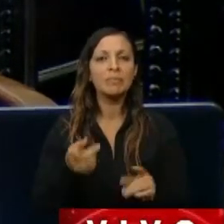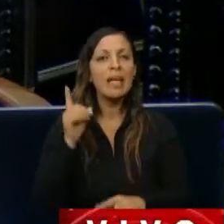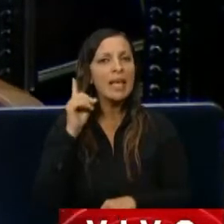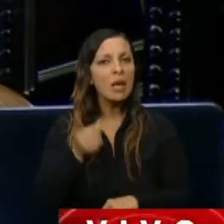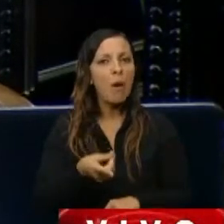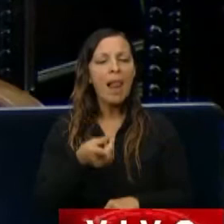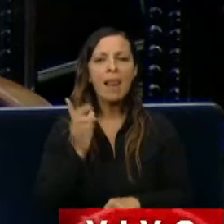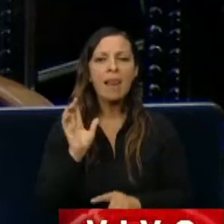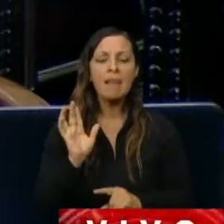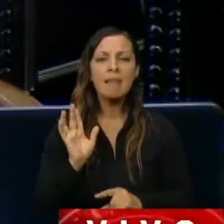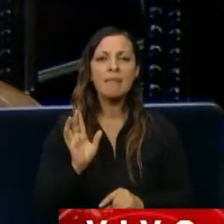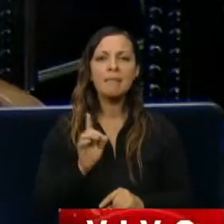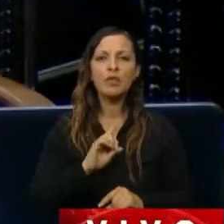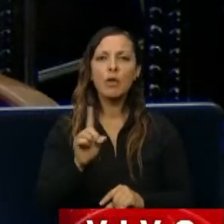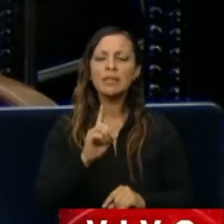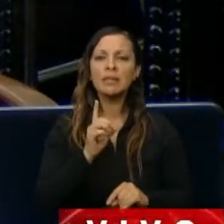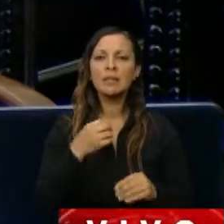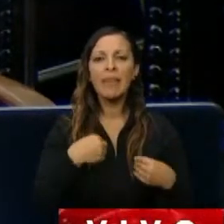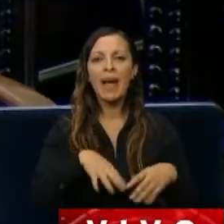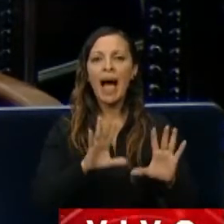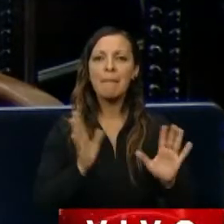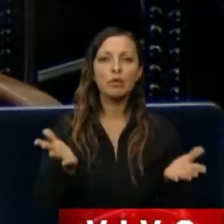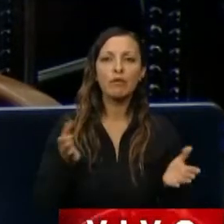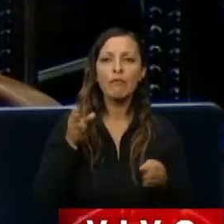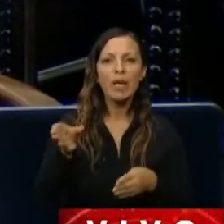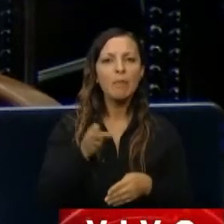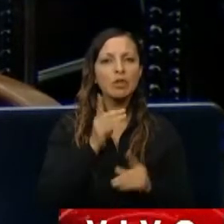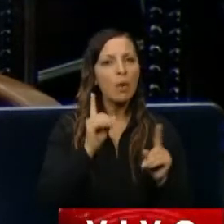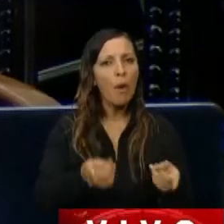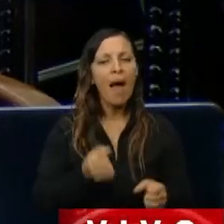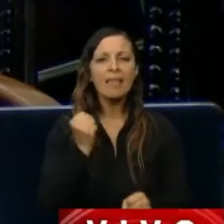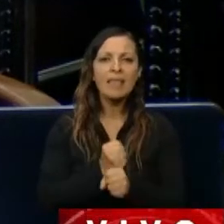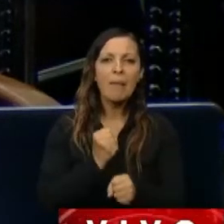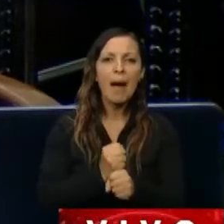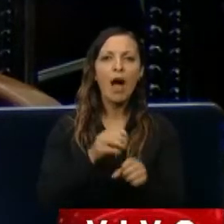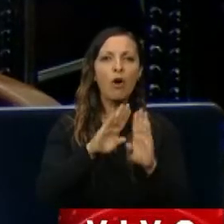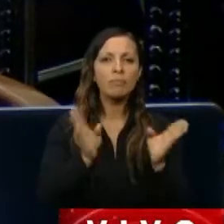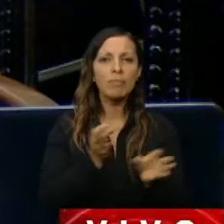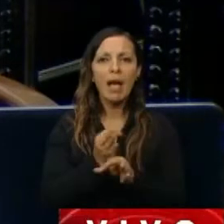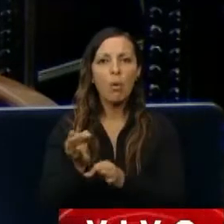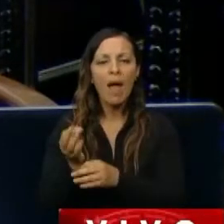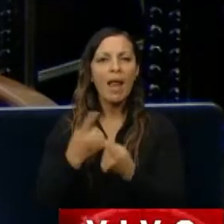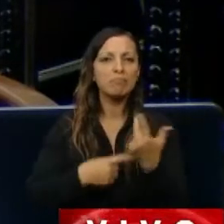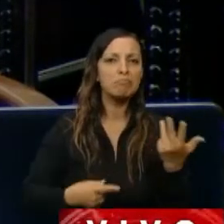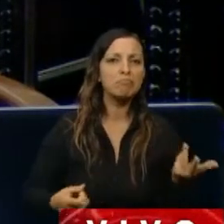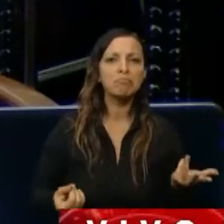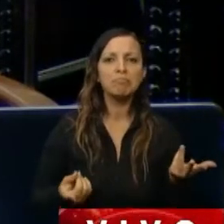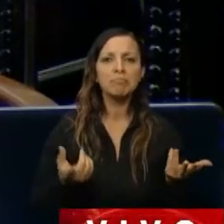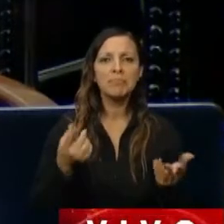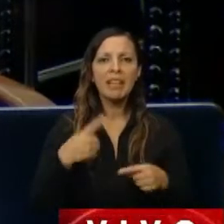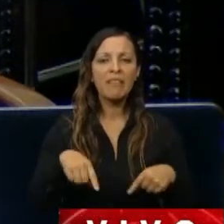con la formulación de la iniciativa. Recorrimos distintos establecimientos educativos y